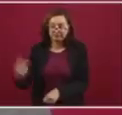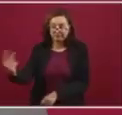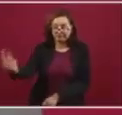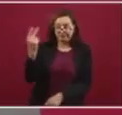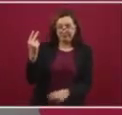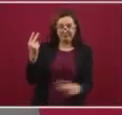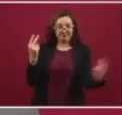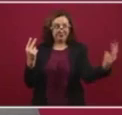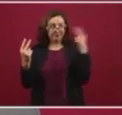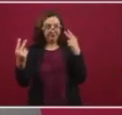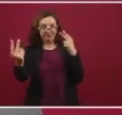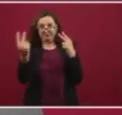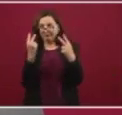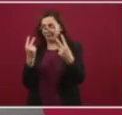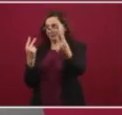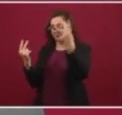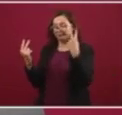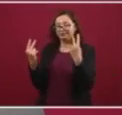todos,